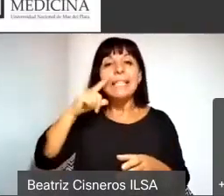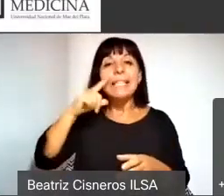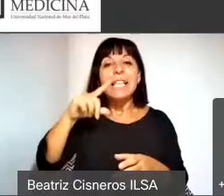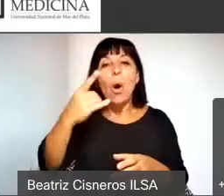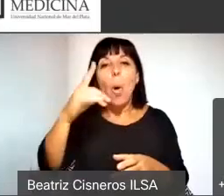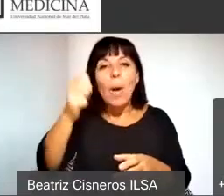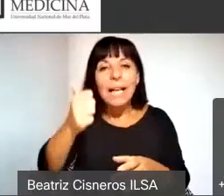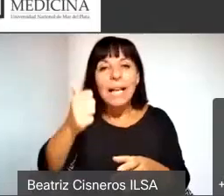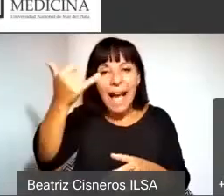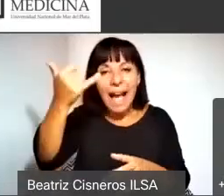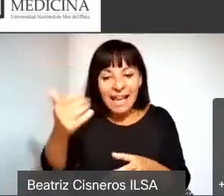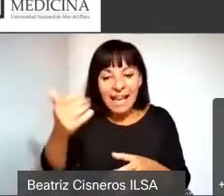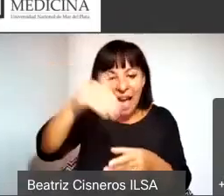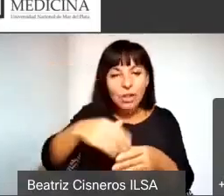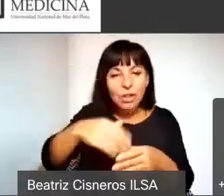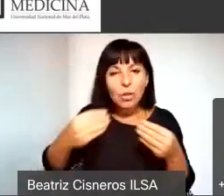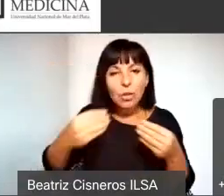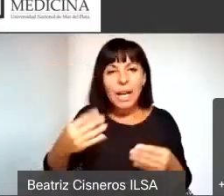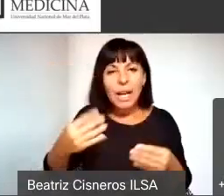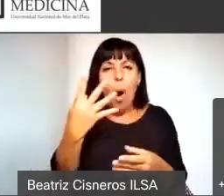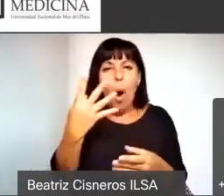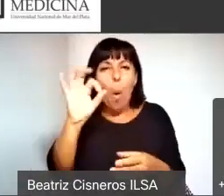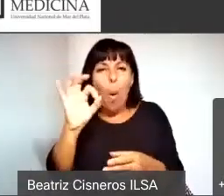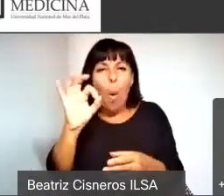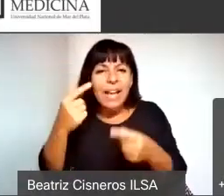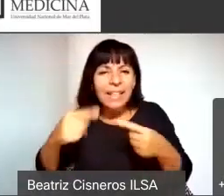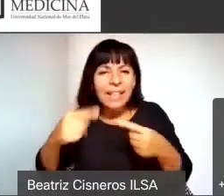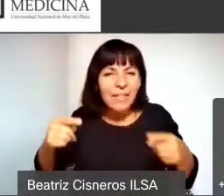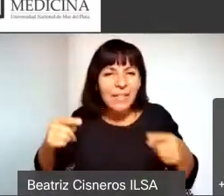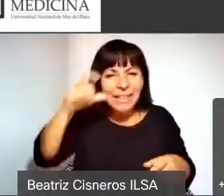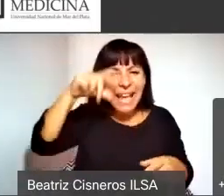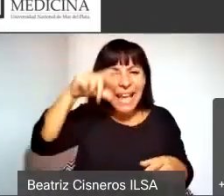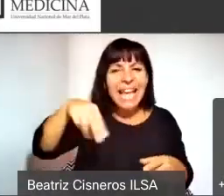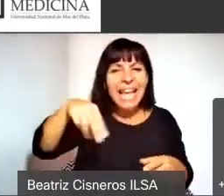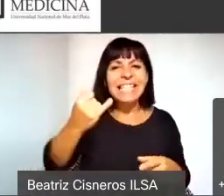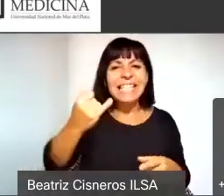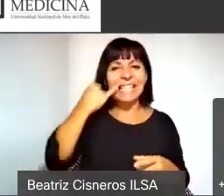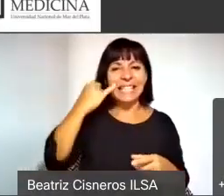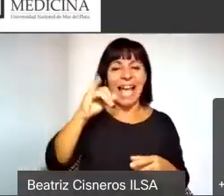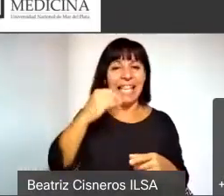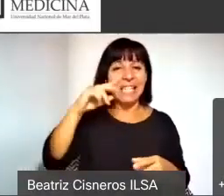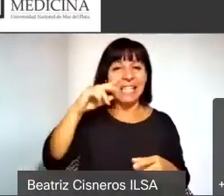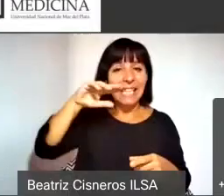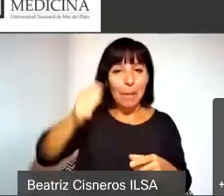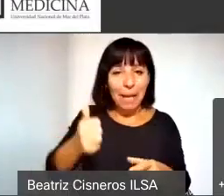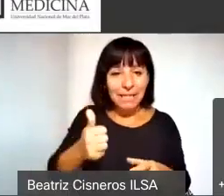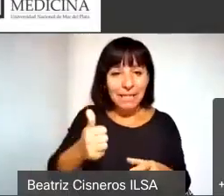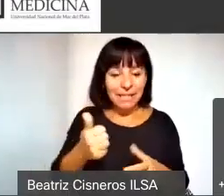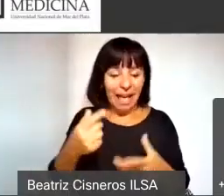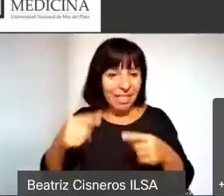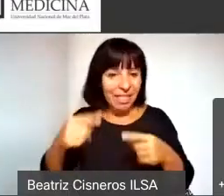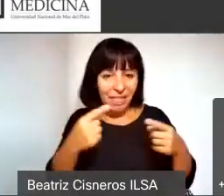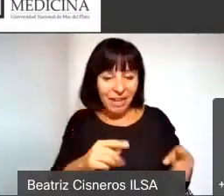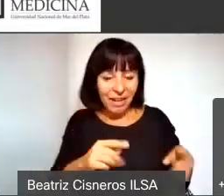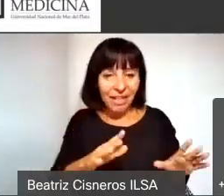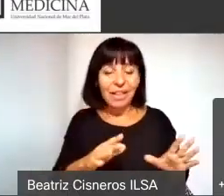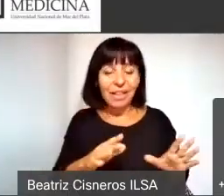de 40 tipos de enzimas degradativas diferentes, ¿sí? Denominadas proteasas, y que reciben el